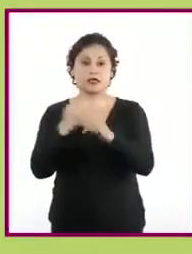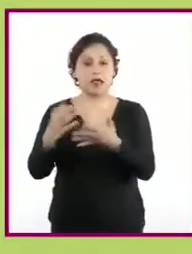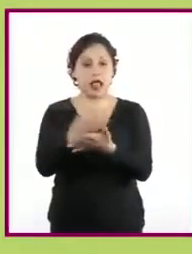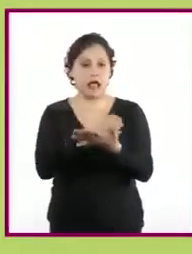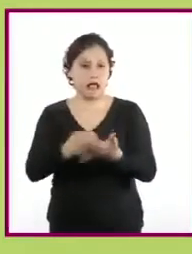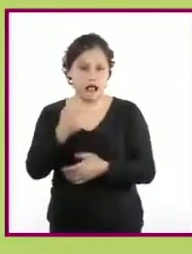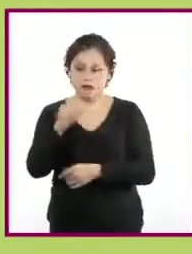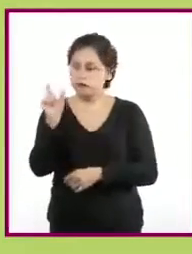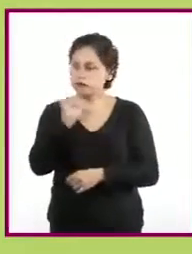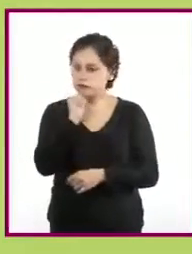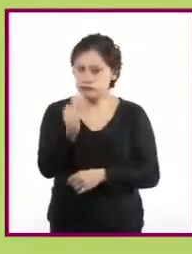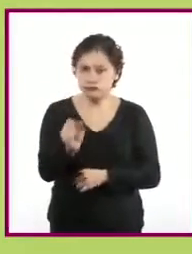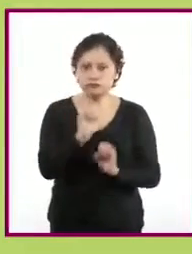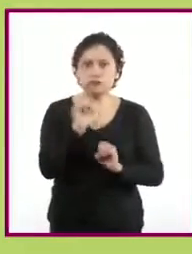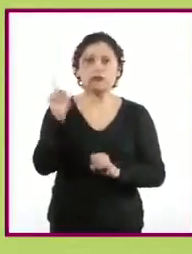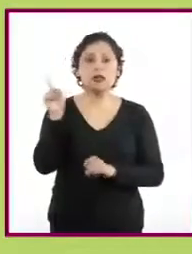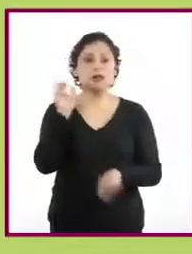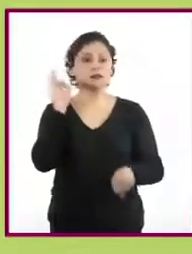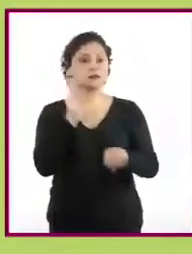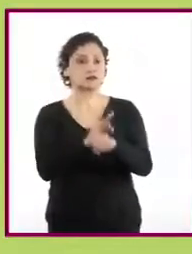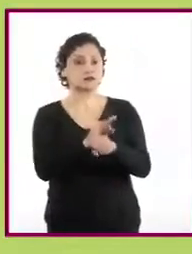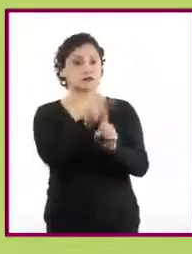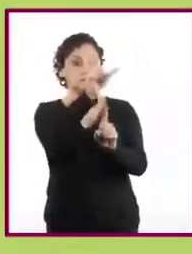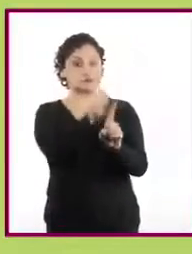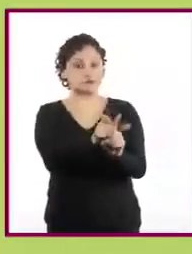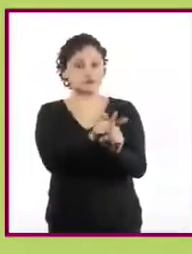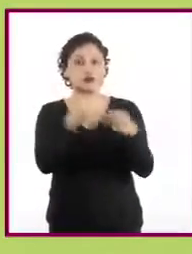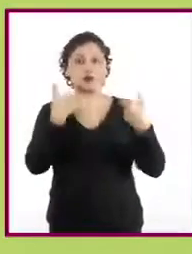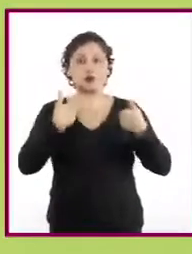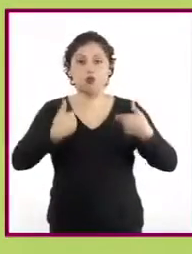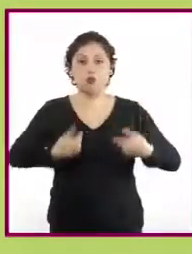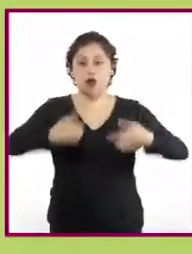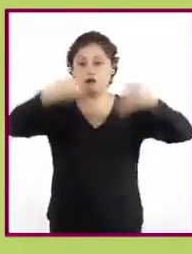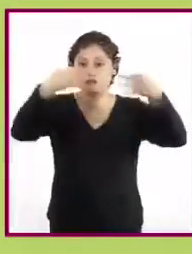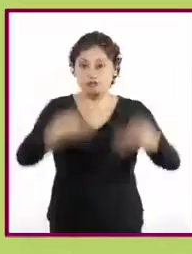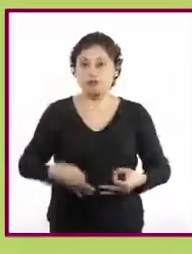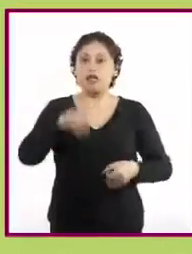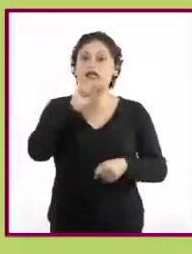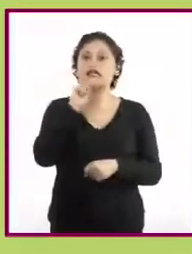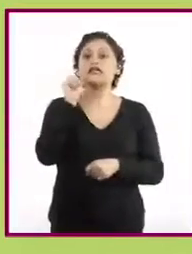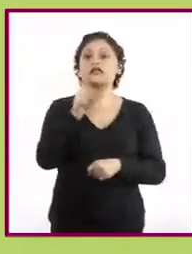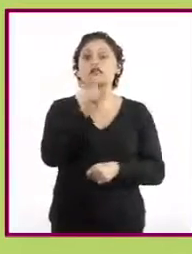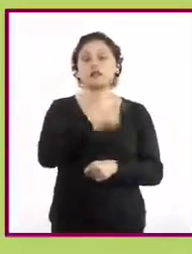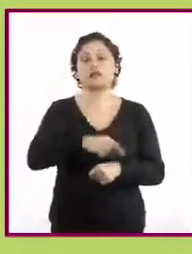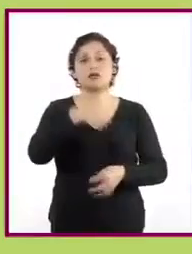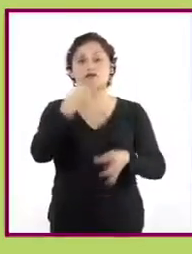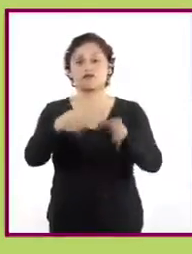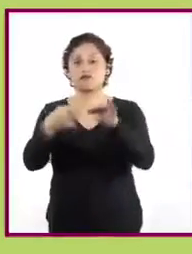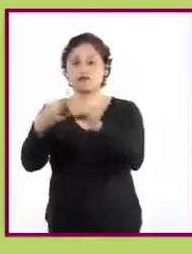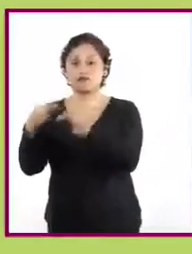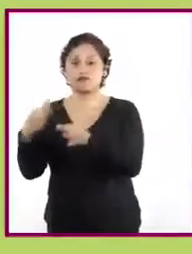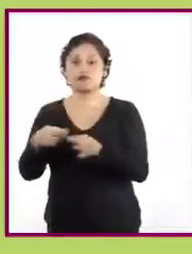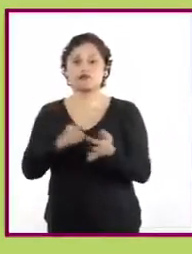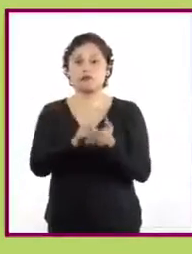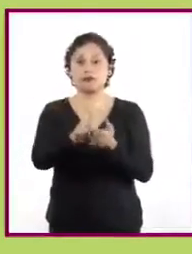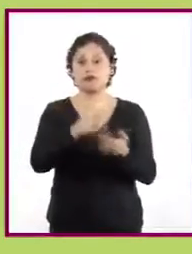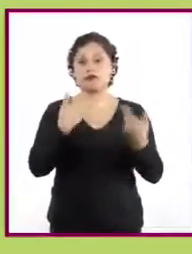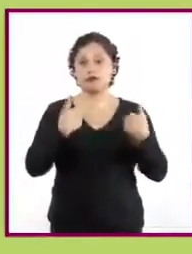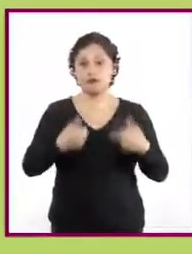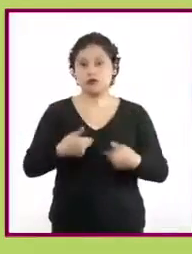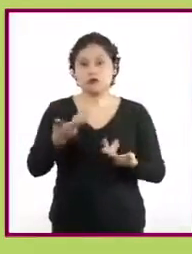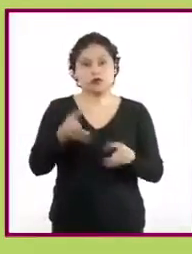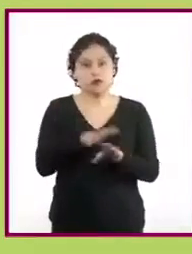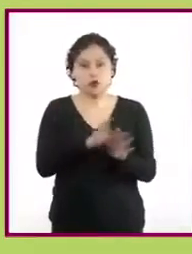lucro. Su misión es defender la dignidad humana y garantizar el cumplimiento de los derechos humanos para todos, en espacios como